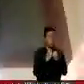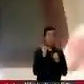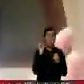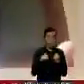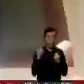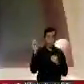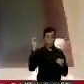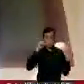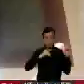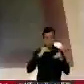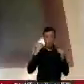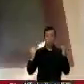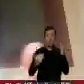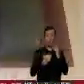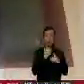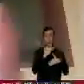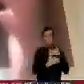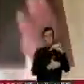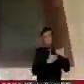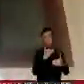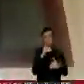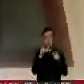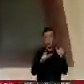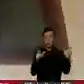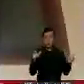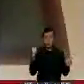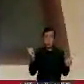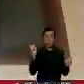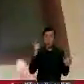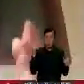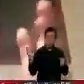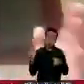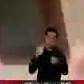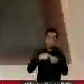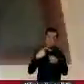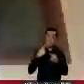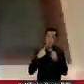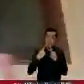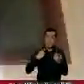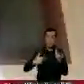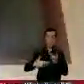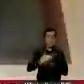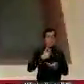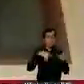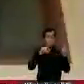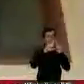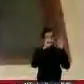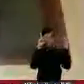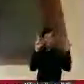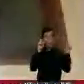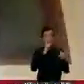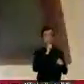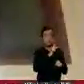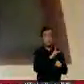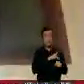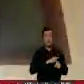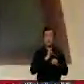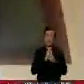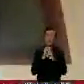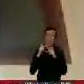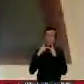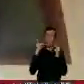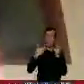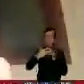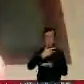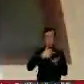sociedad. Entraremos a un nuevo proceso en donde nuevamente tendremos que conversar con los sectores privados, nuevamente conversar con el sector público,